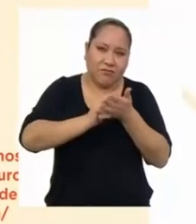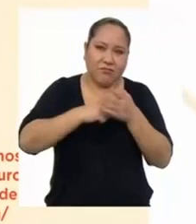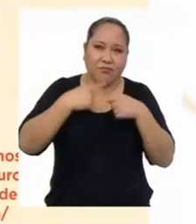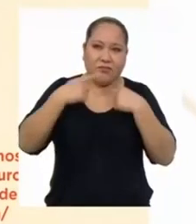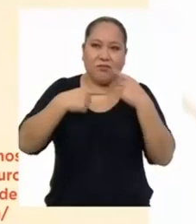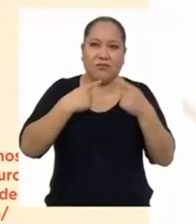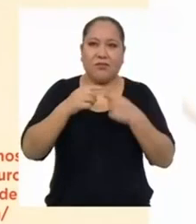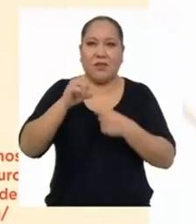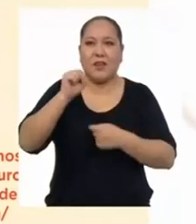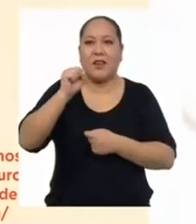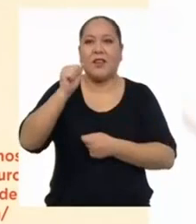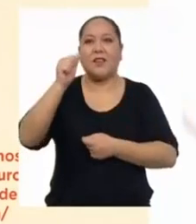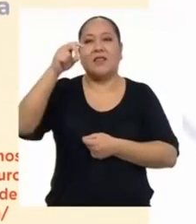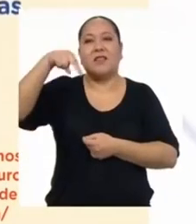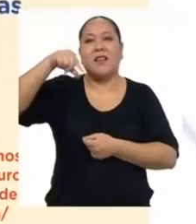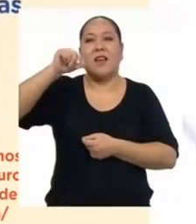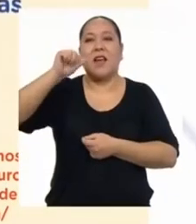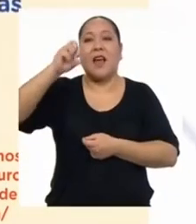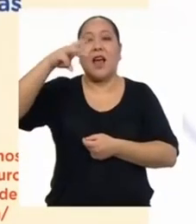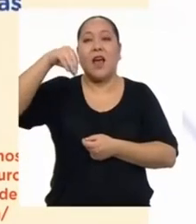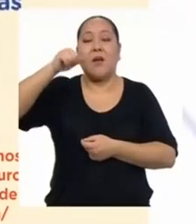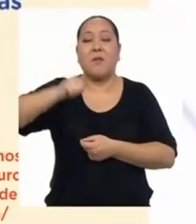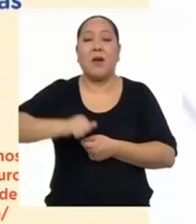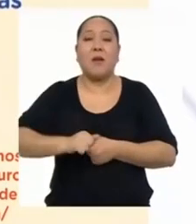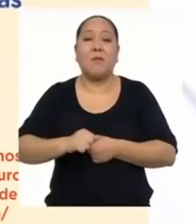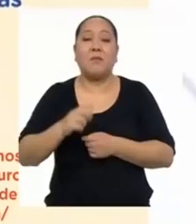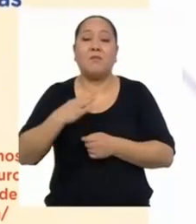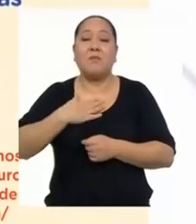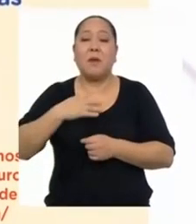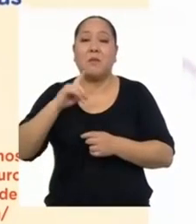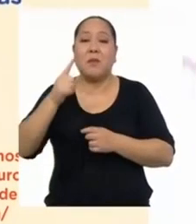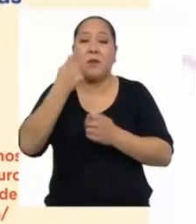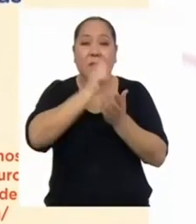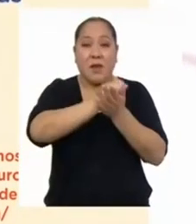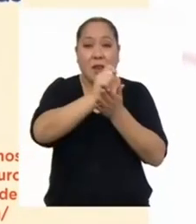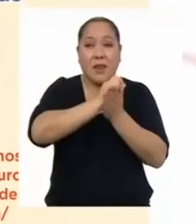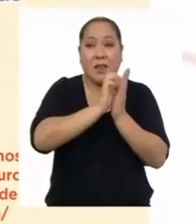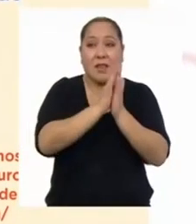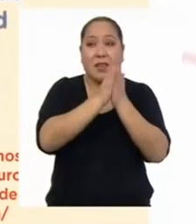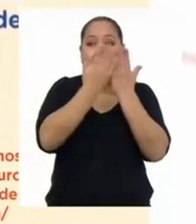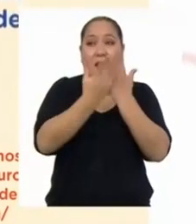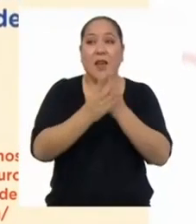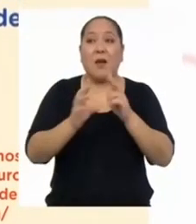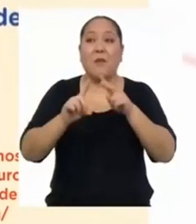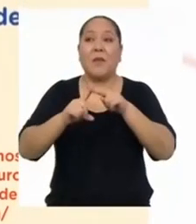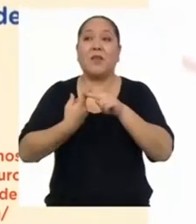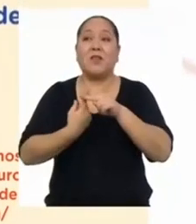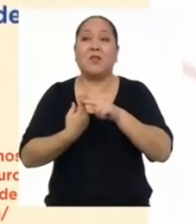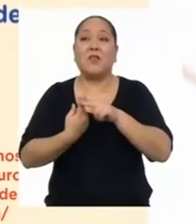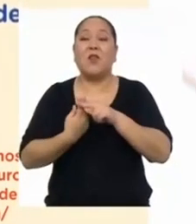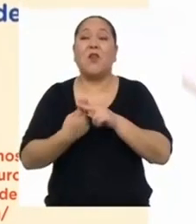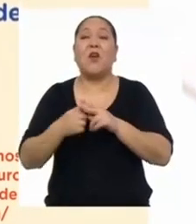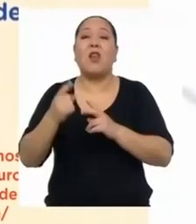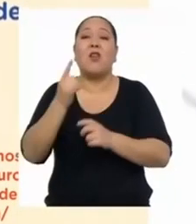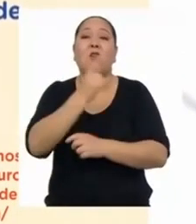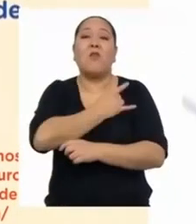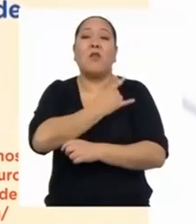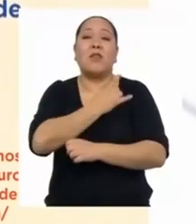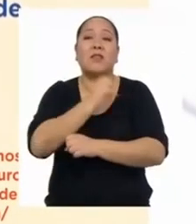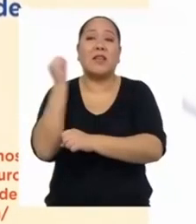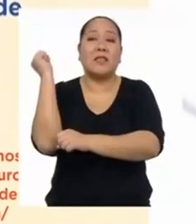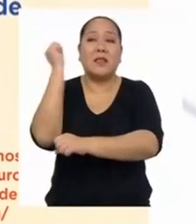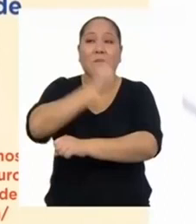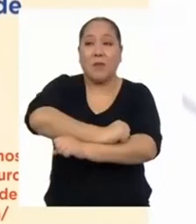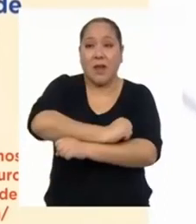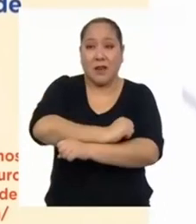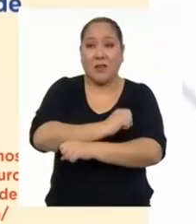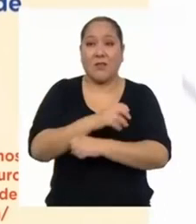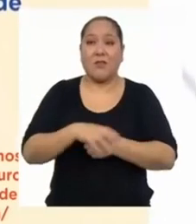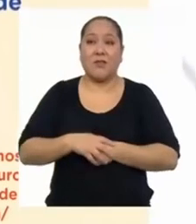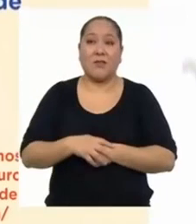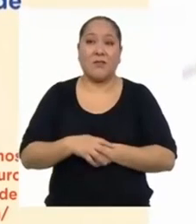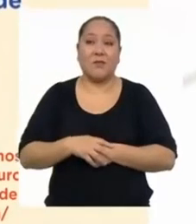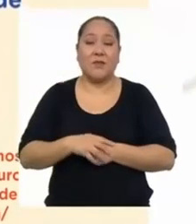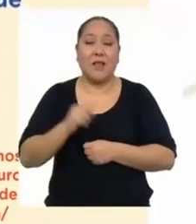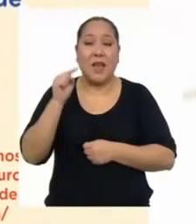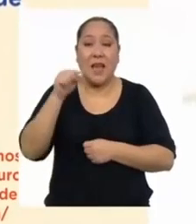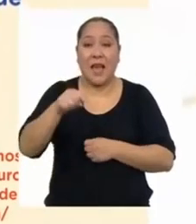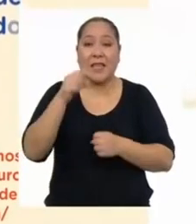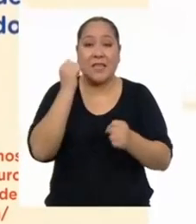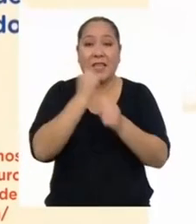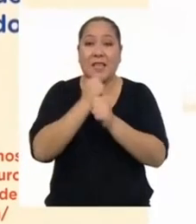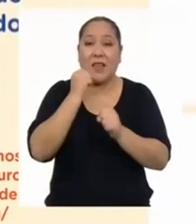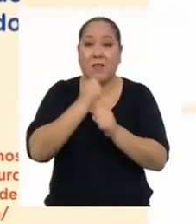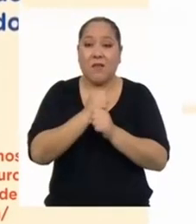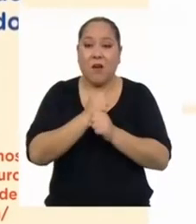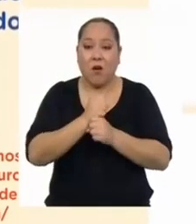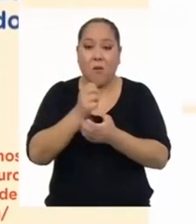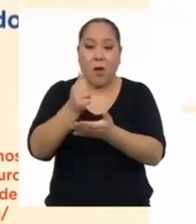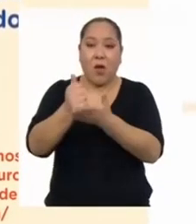primera novela, nació en la Facultad de Letras de la Universidad Mayor de San Marcos, en la Cátedra de Geografía Humana. Este trabajo me valió para